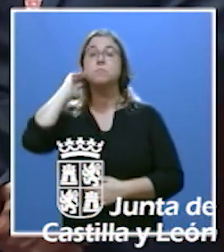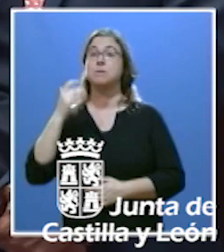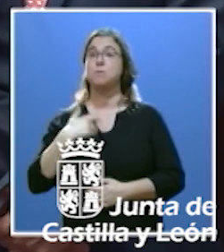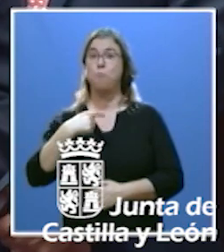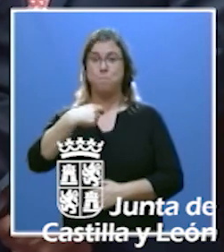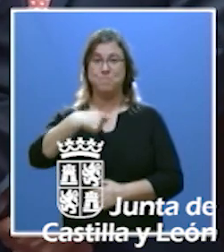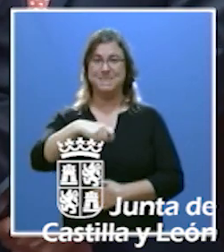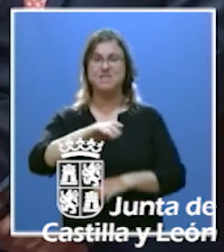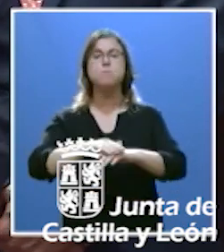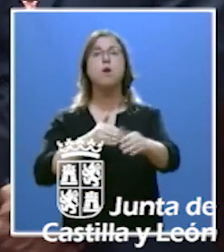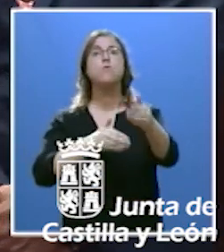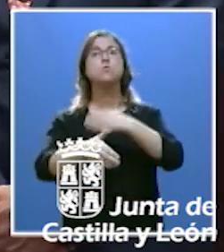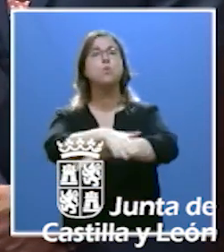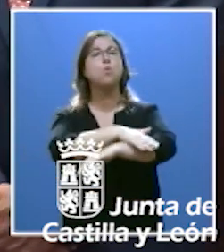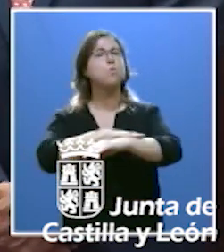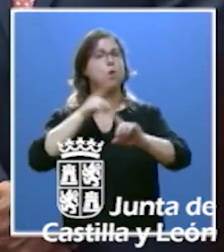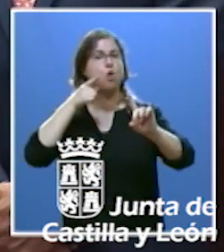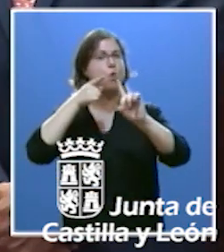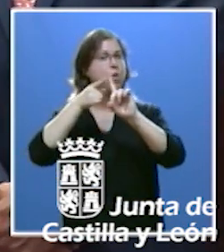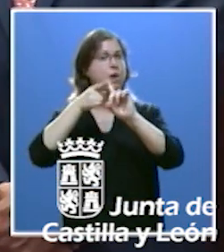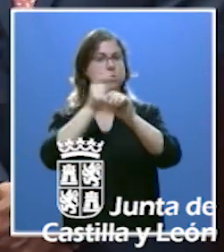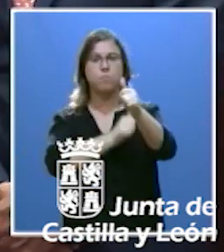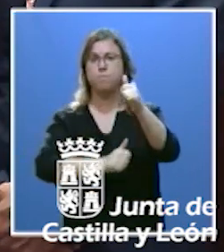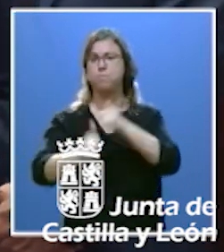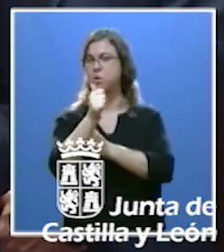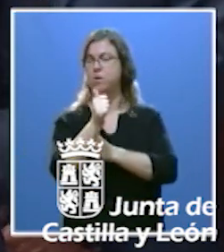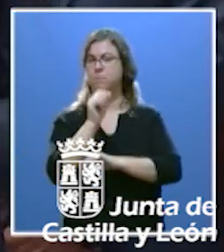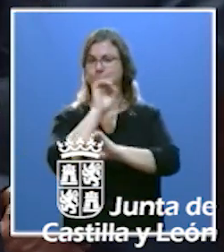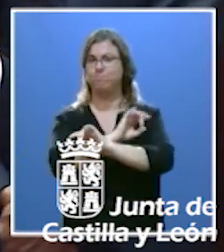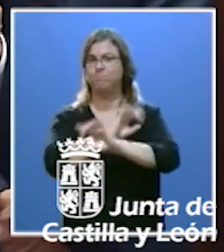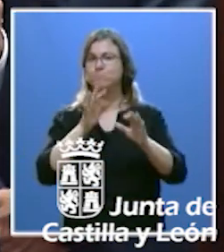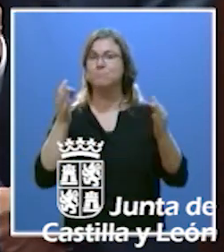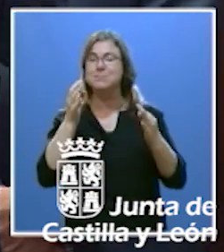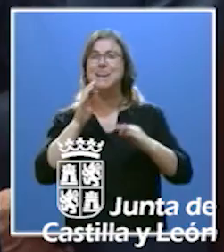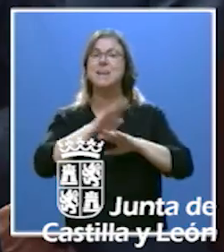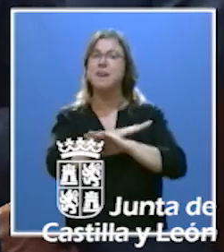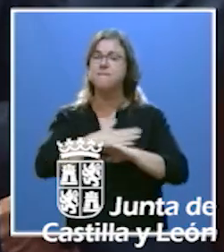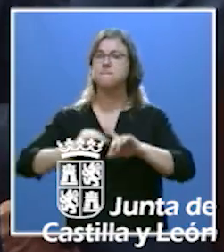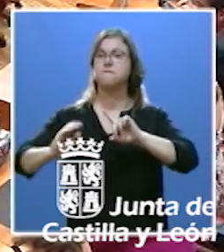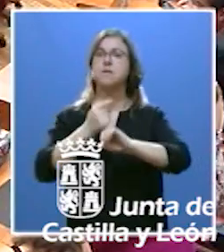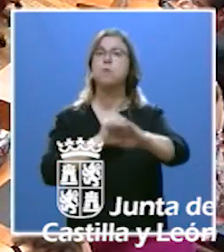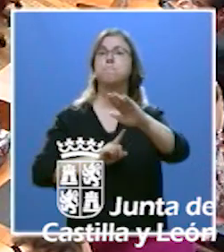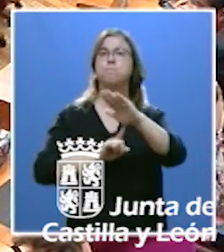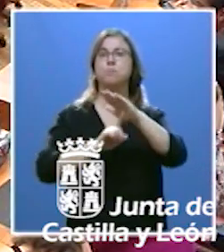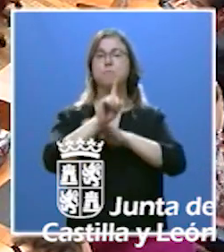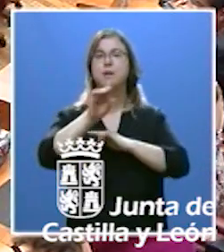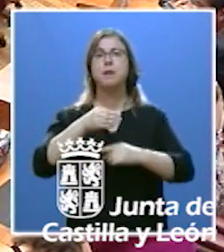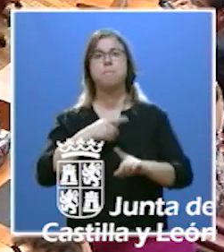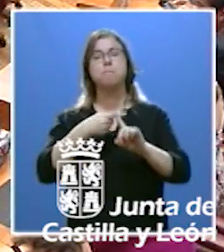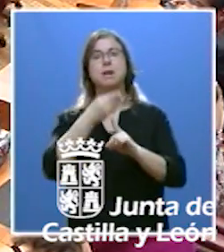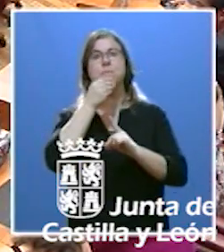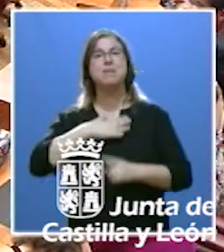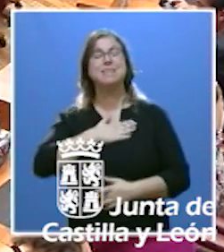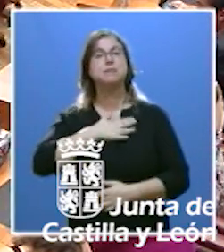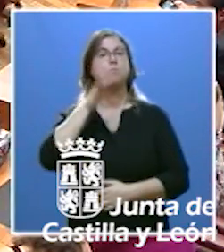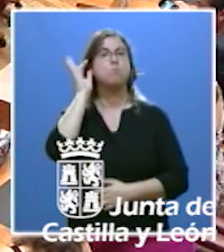gobierno parten con un objetivo por encima de cualquier otro, que es la prosperidad y el bienestar de todas las